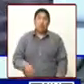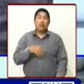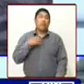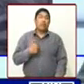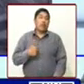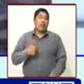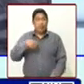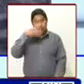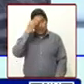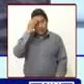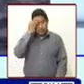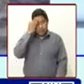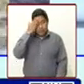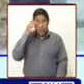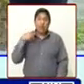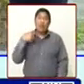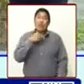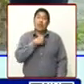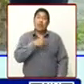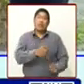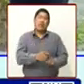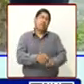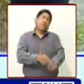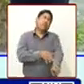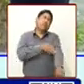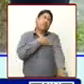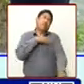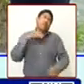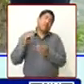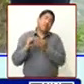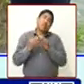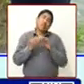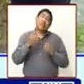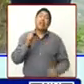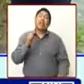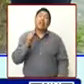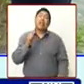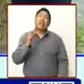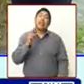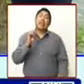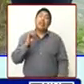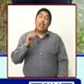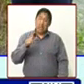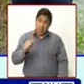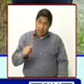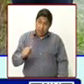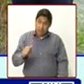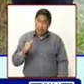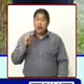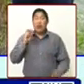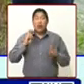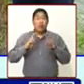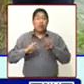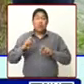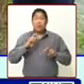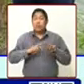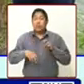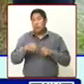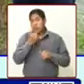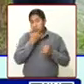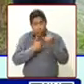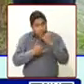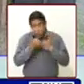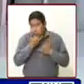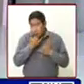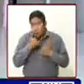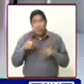Giovanna, sabemos que estás un poquito lejos todavía de Tarila, pero vamos a esperar esa investigación que tú realices, lo que puedas